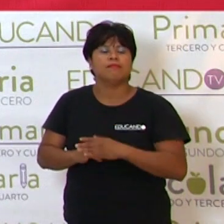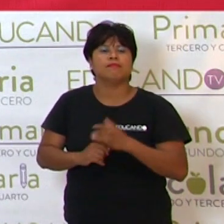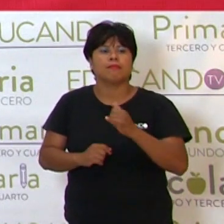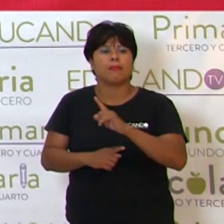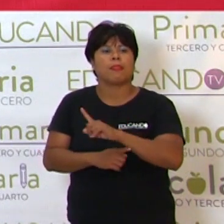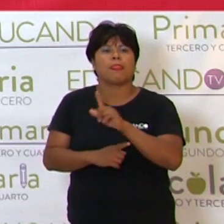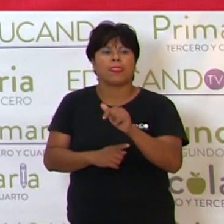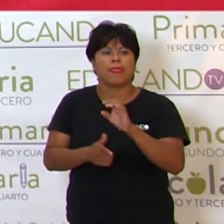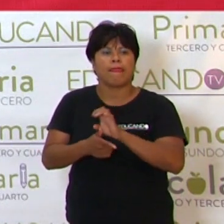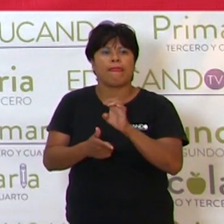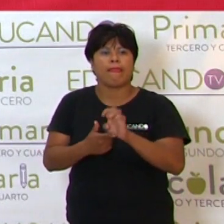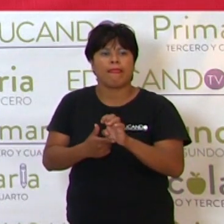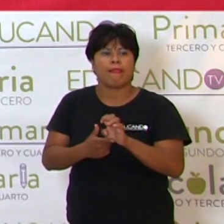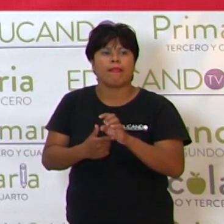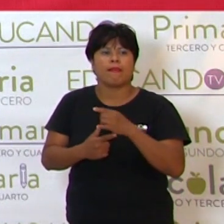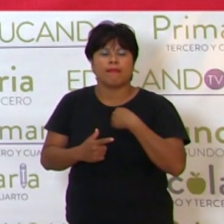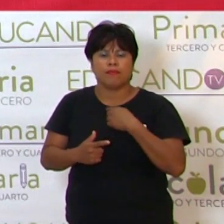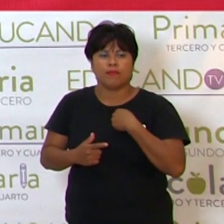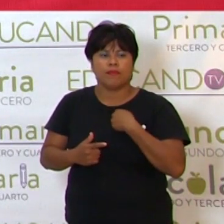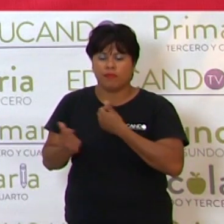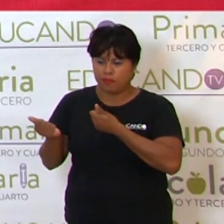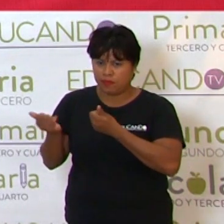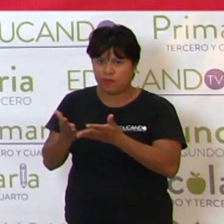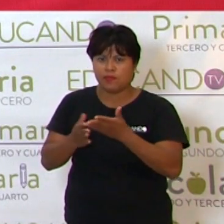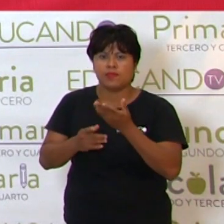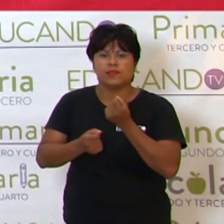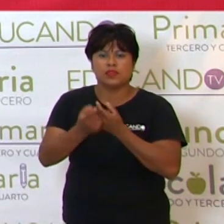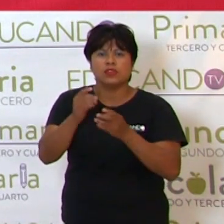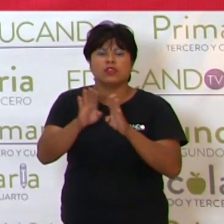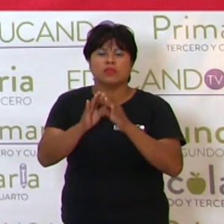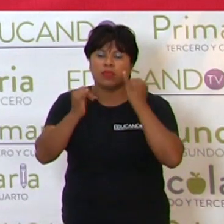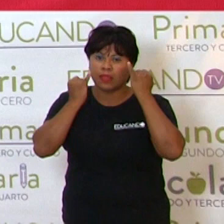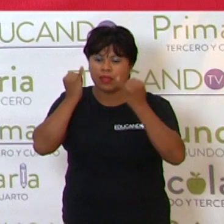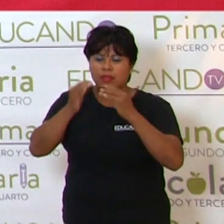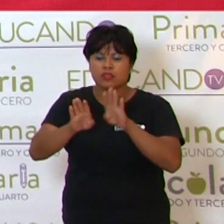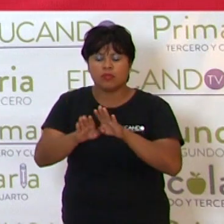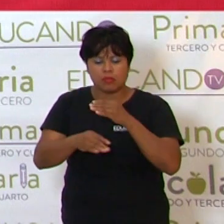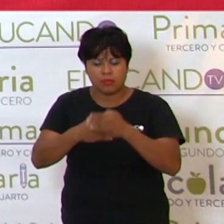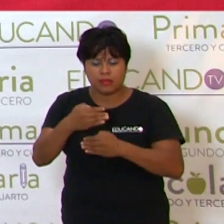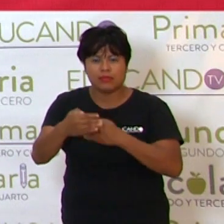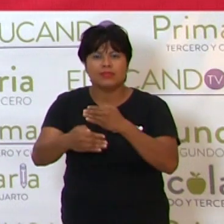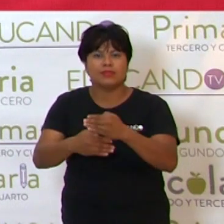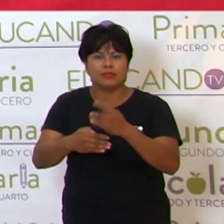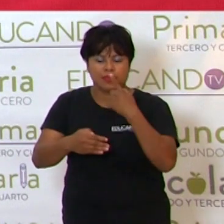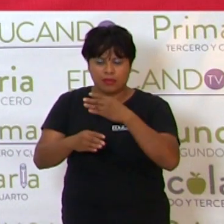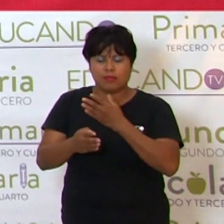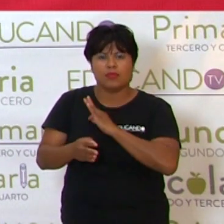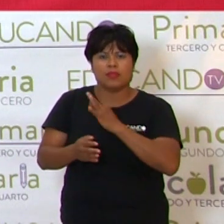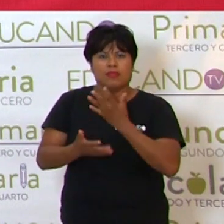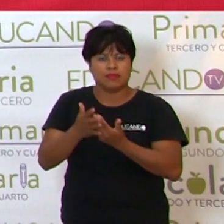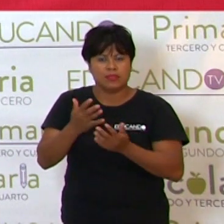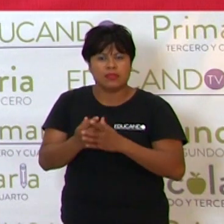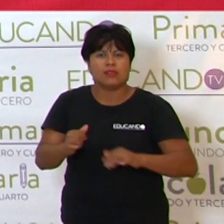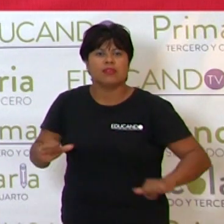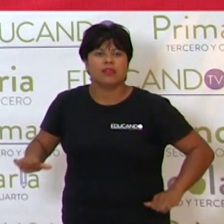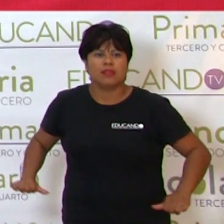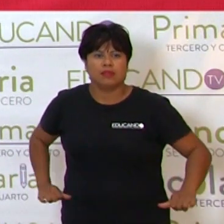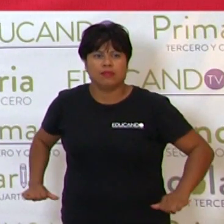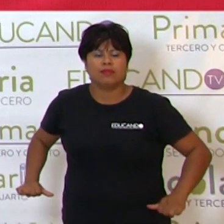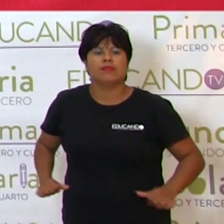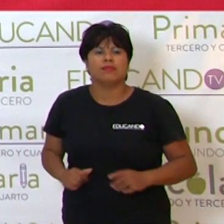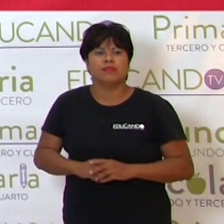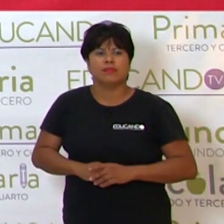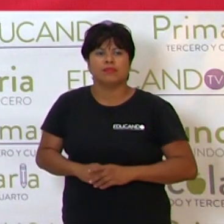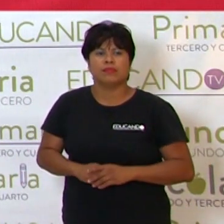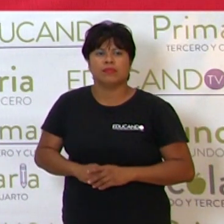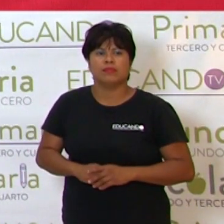luego entonces yo les traje algunas ideas, algunos pasos que les sugiero para que ustedes puedan